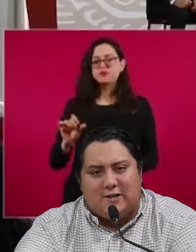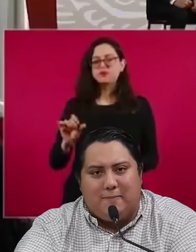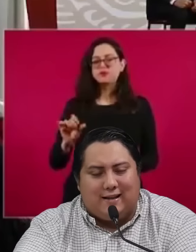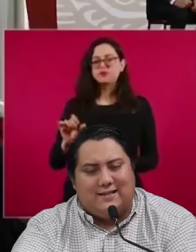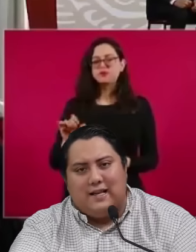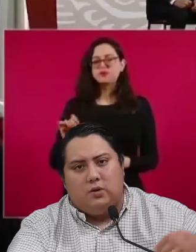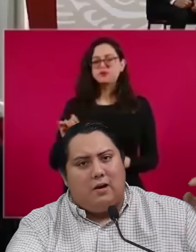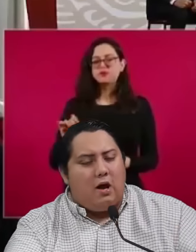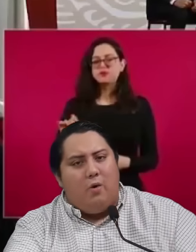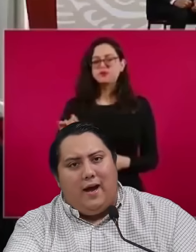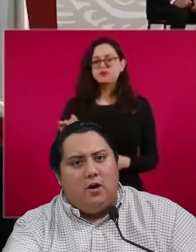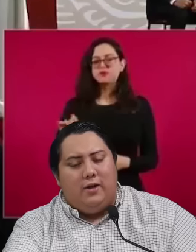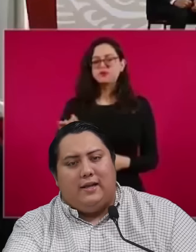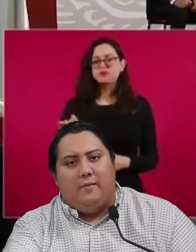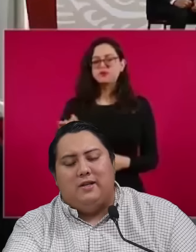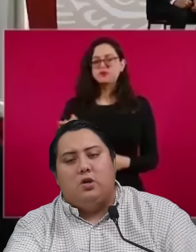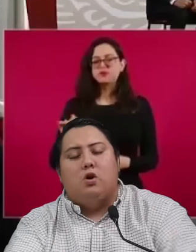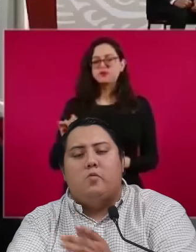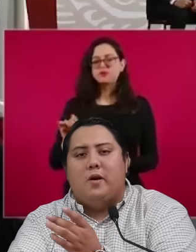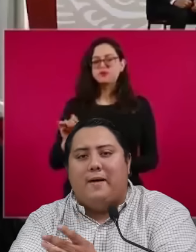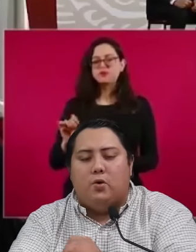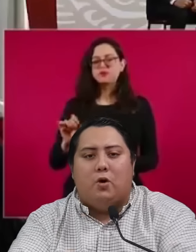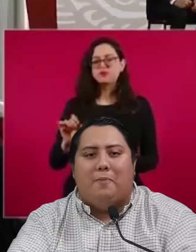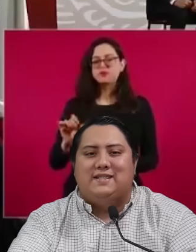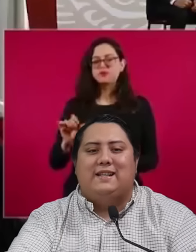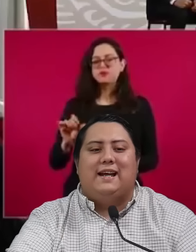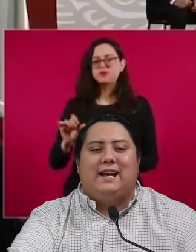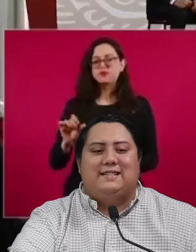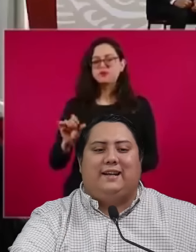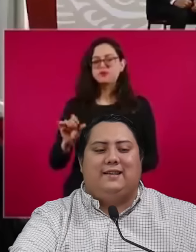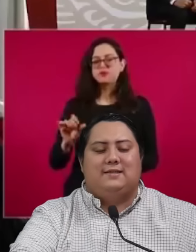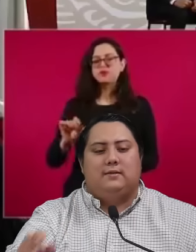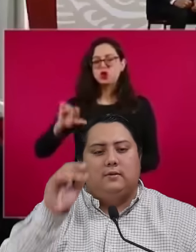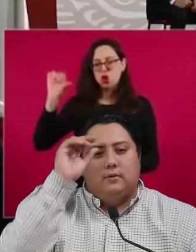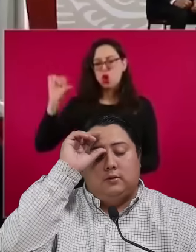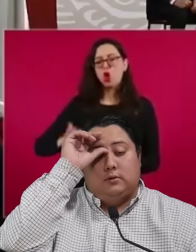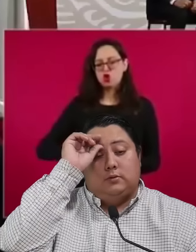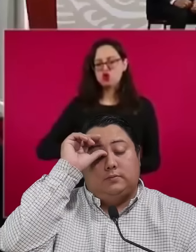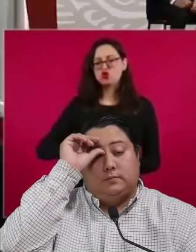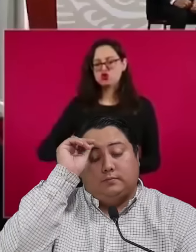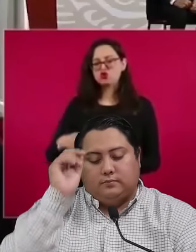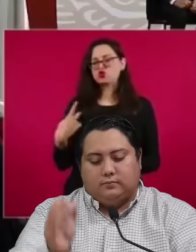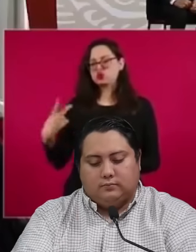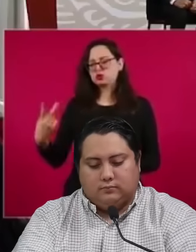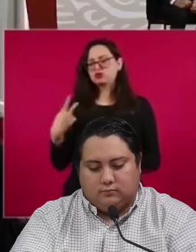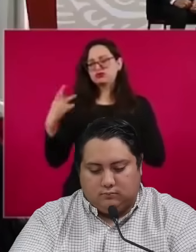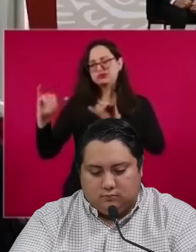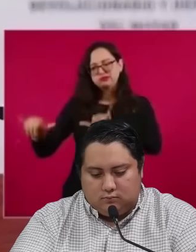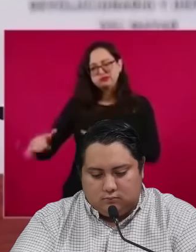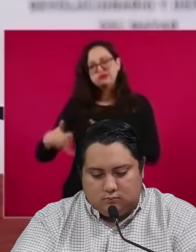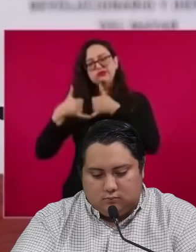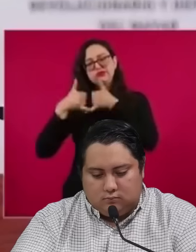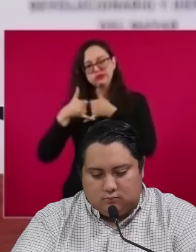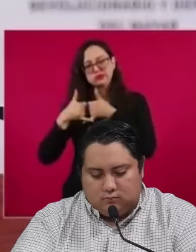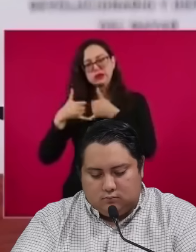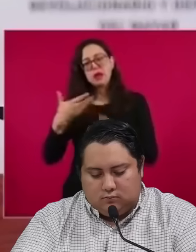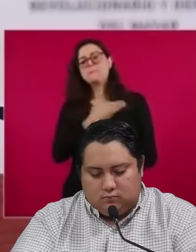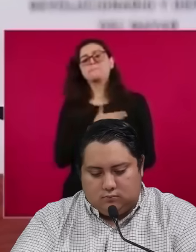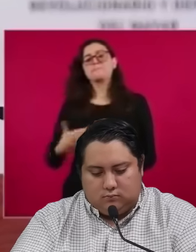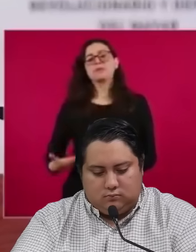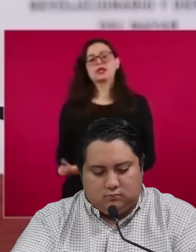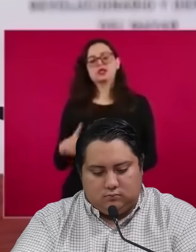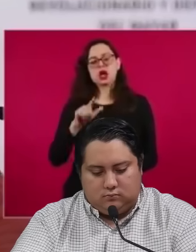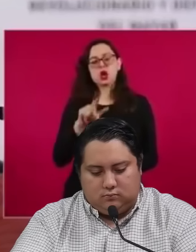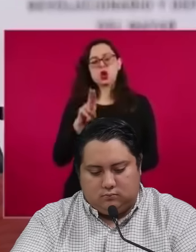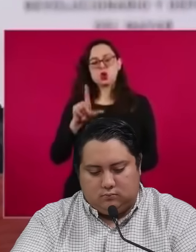a ambas partes, tanto a la OEA no intervención como a Maduro presentar las actas. Por teléfono con el